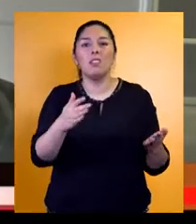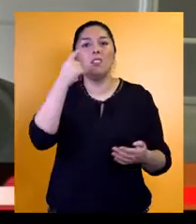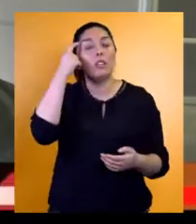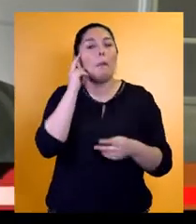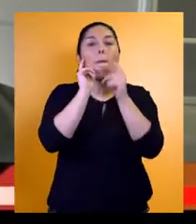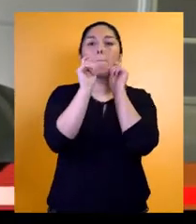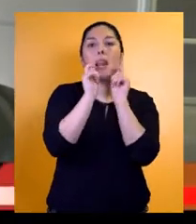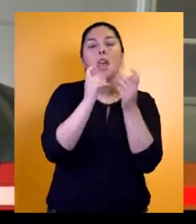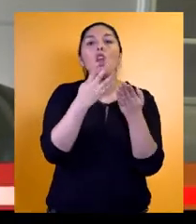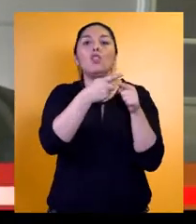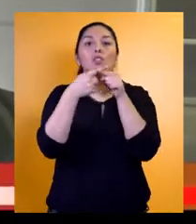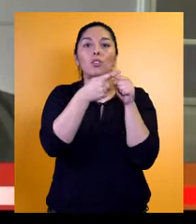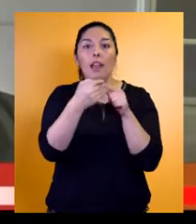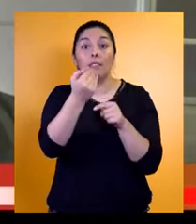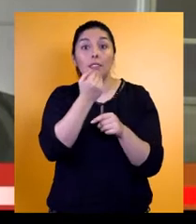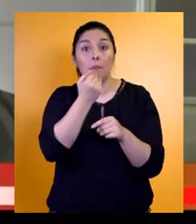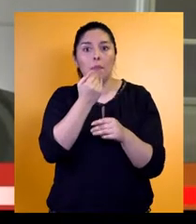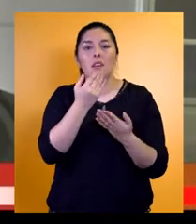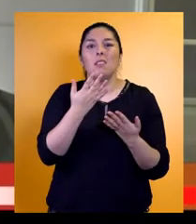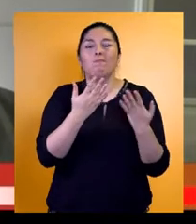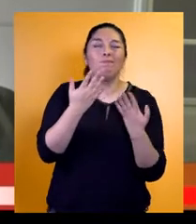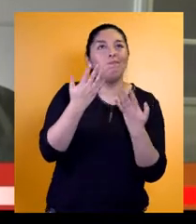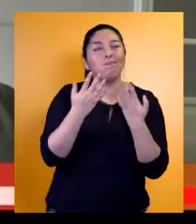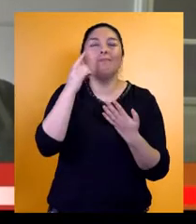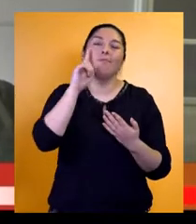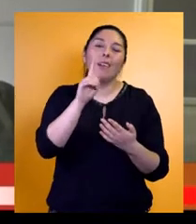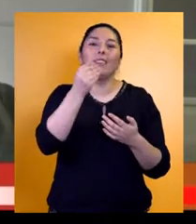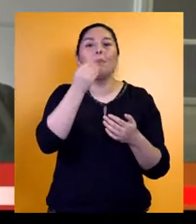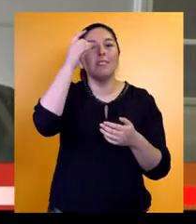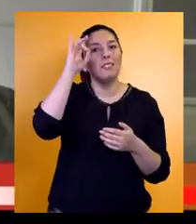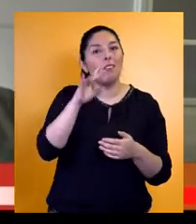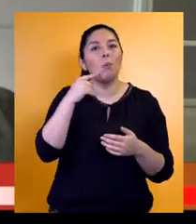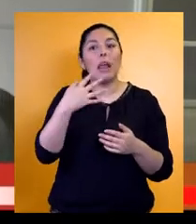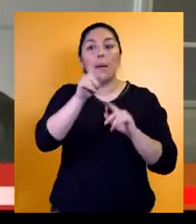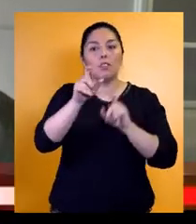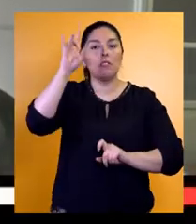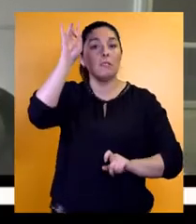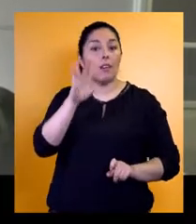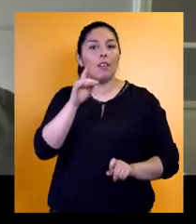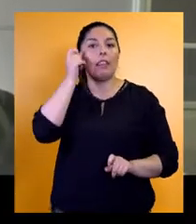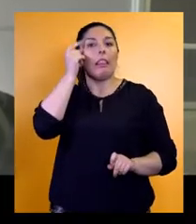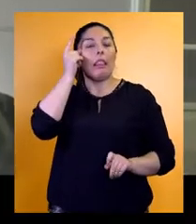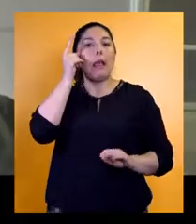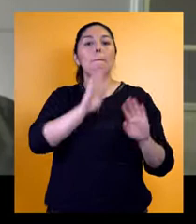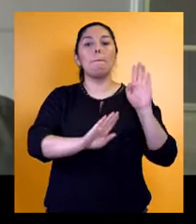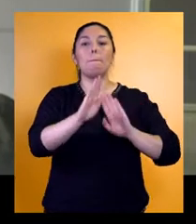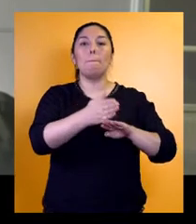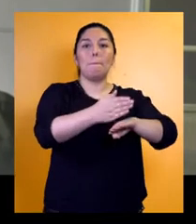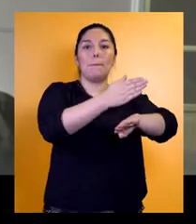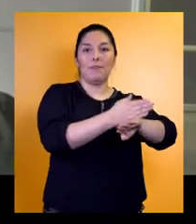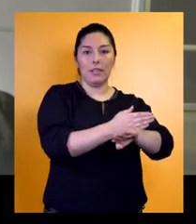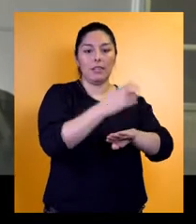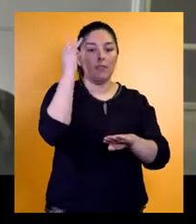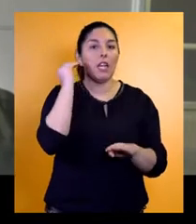consideramos un peligro social, así que en ese sentido igual un poco desconforme, pero a la vez, como es algo que ya la gente sabe, van a poder prevenir con respecto también